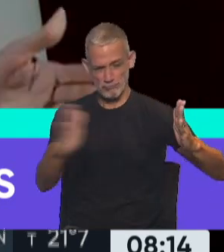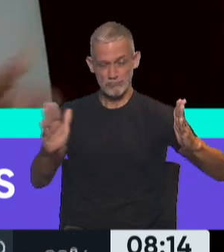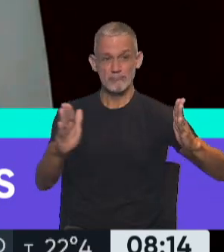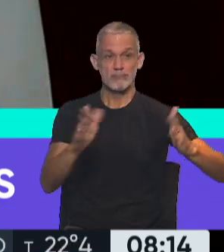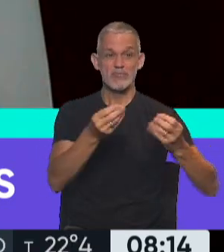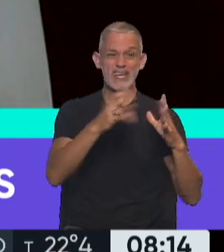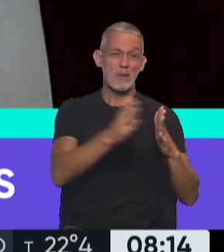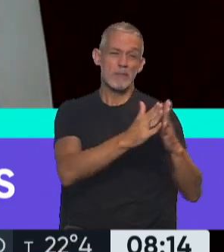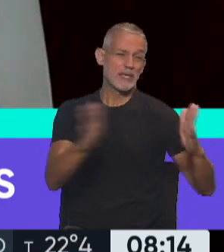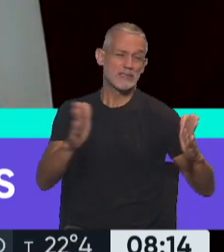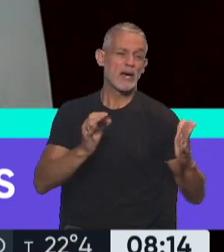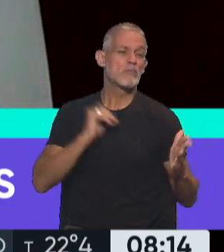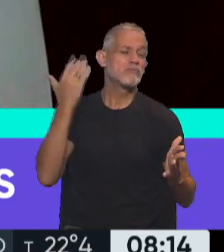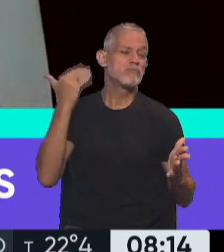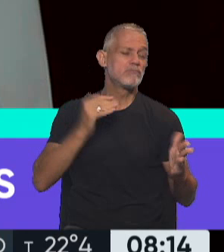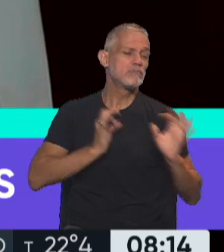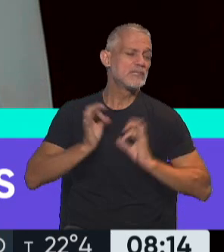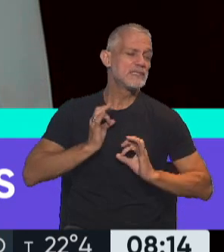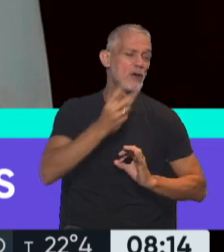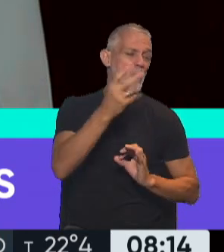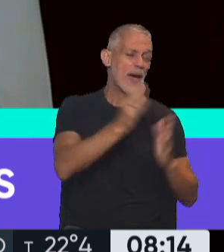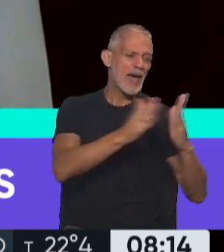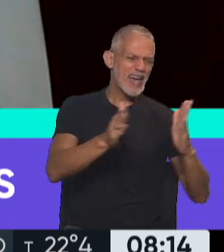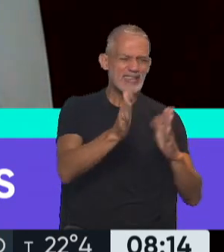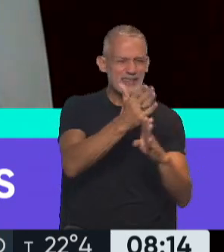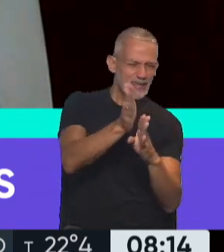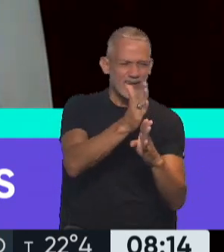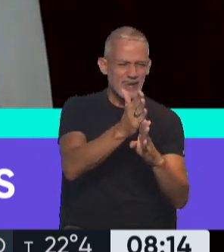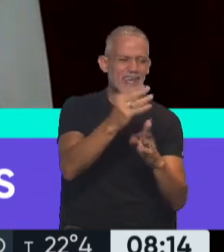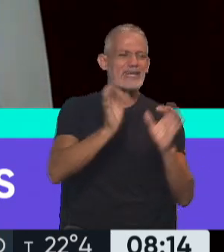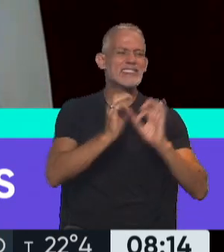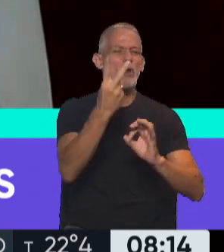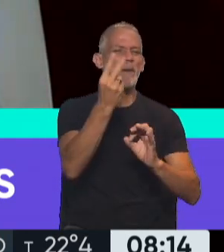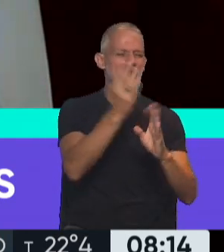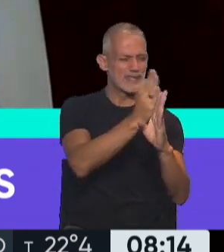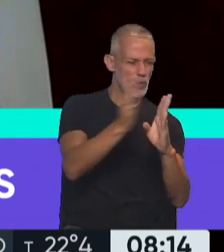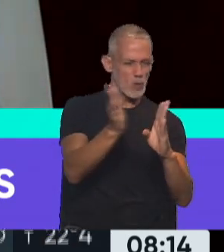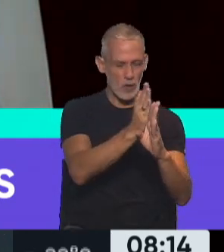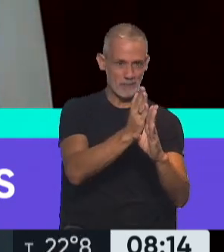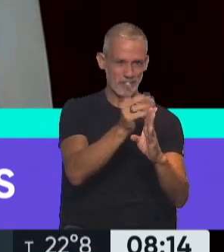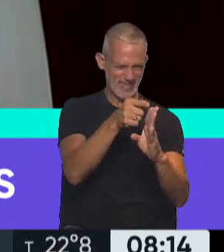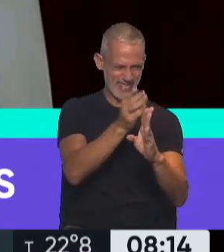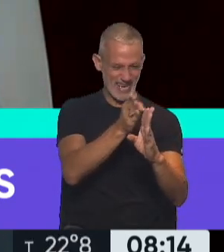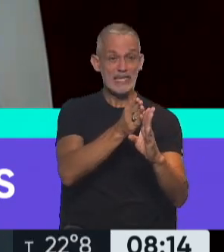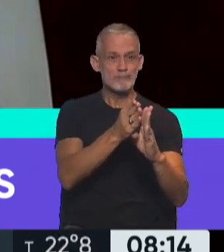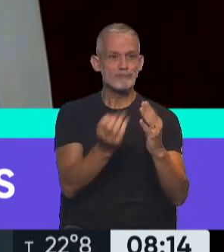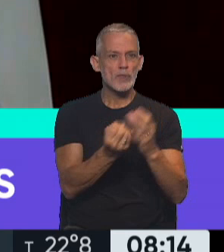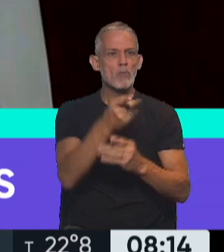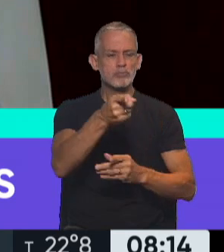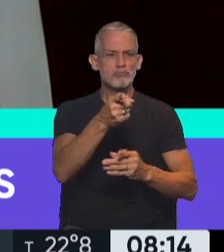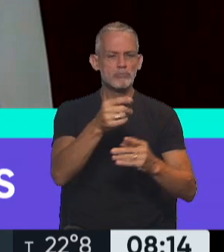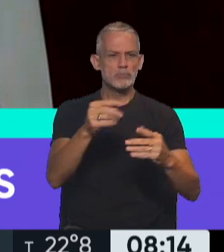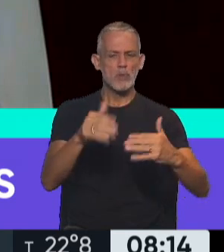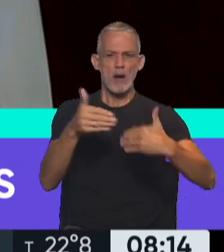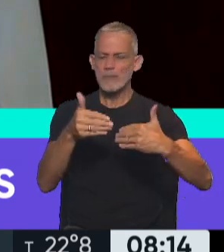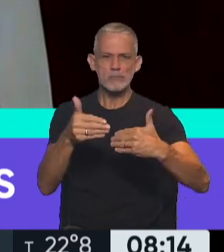a fines del siglo XX, principios del XXI, también surgen